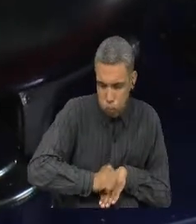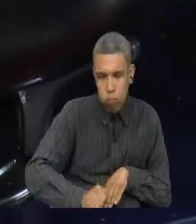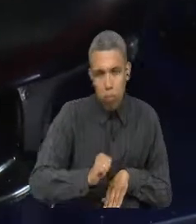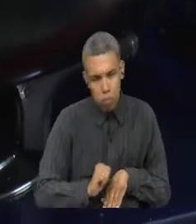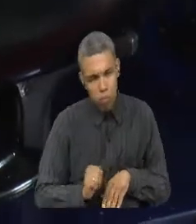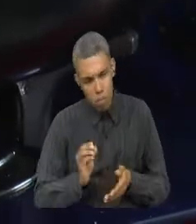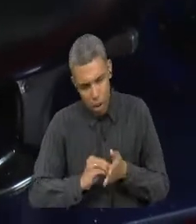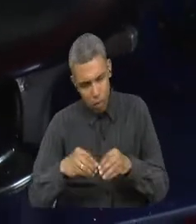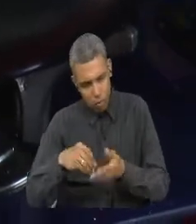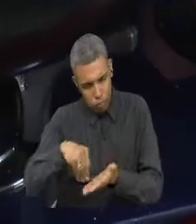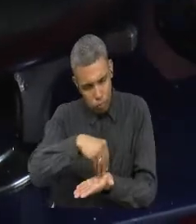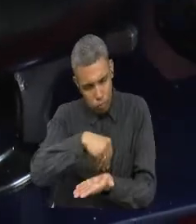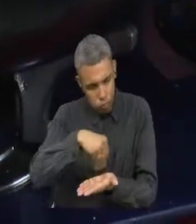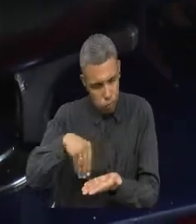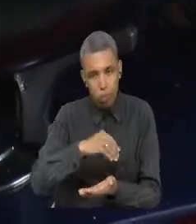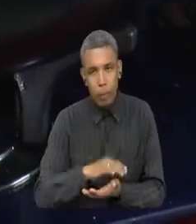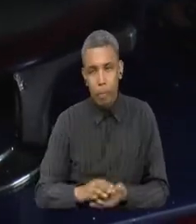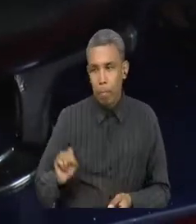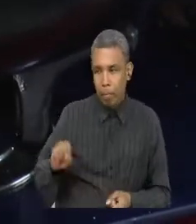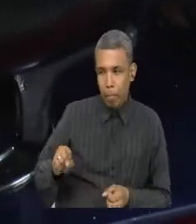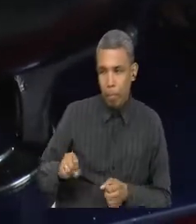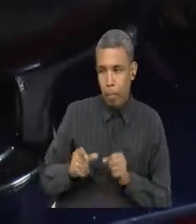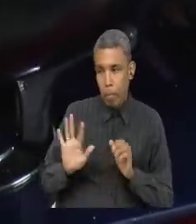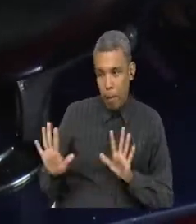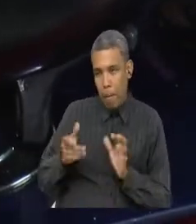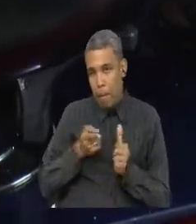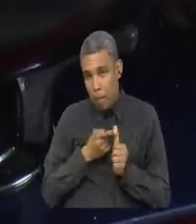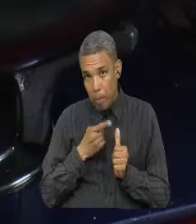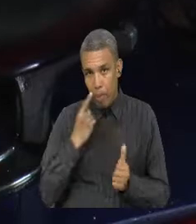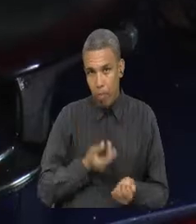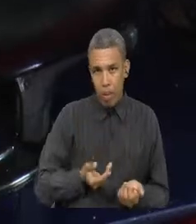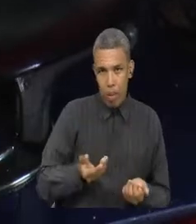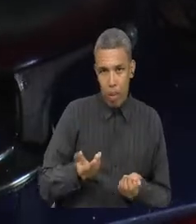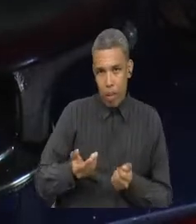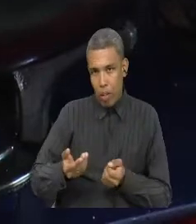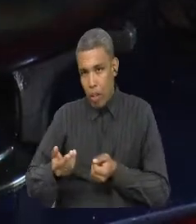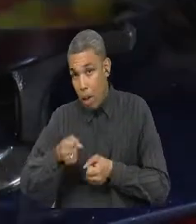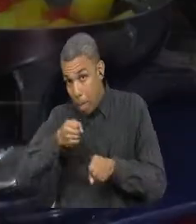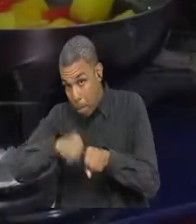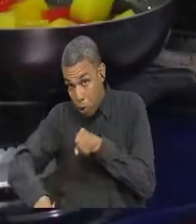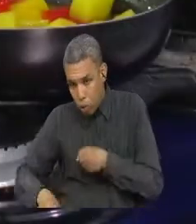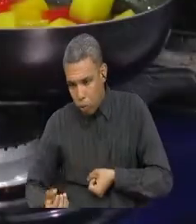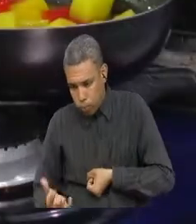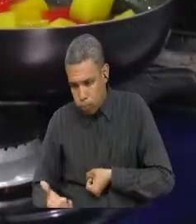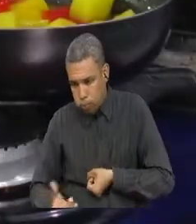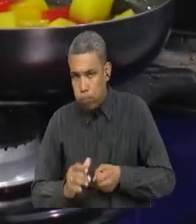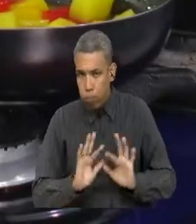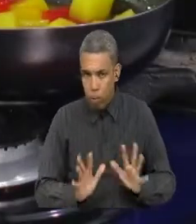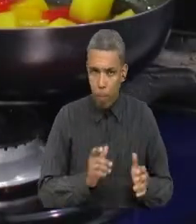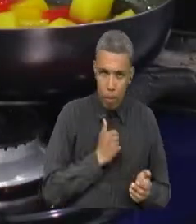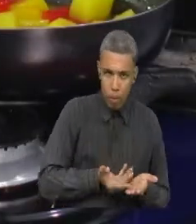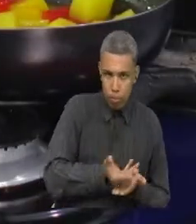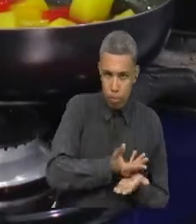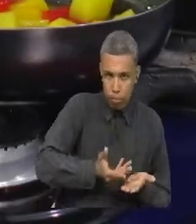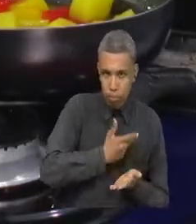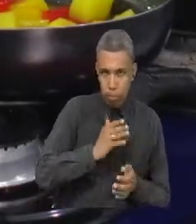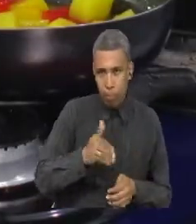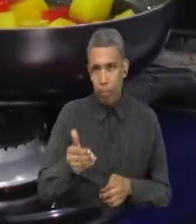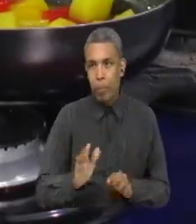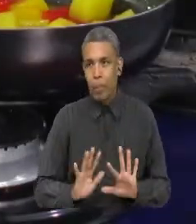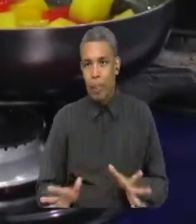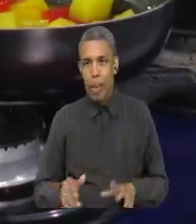sabor que deje en la sartén, hacemos la salsa. Ok. Pues si quiere, vean, ahí ya prácticamente está. Voy a sacarla.